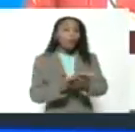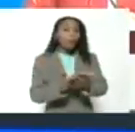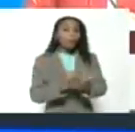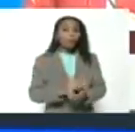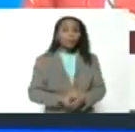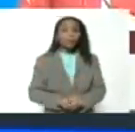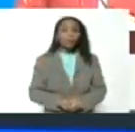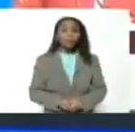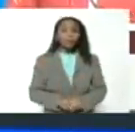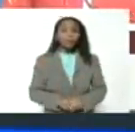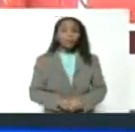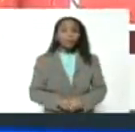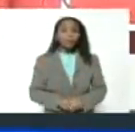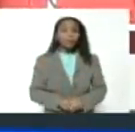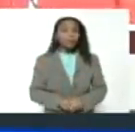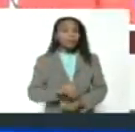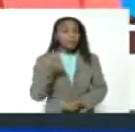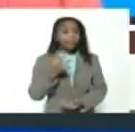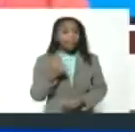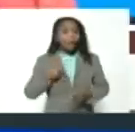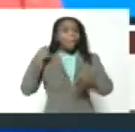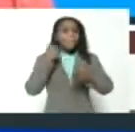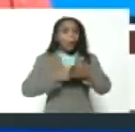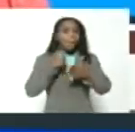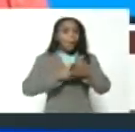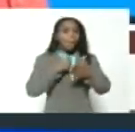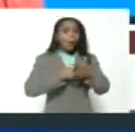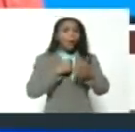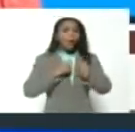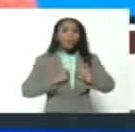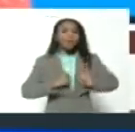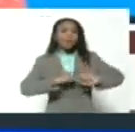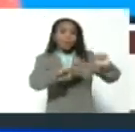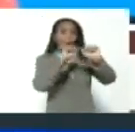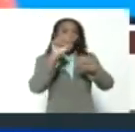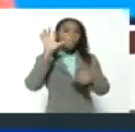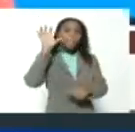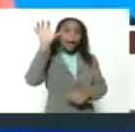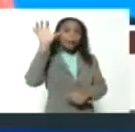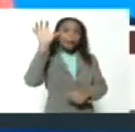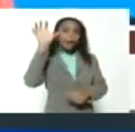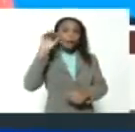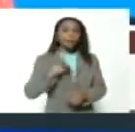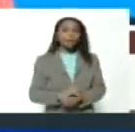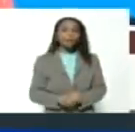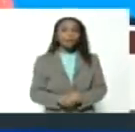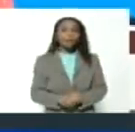¿verdad?, combatir, defender la patria de las